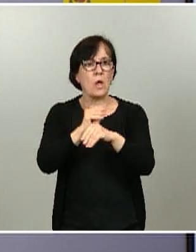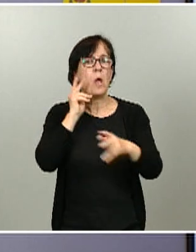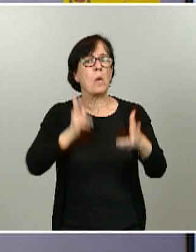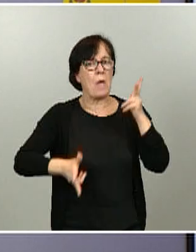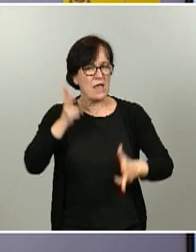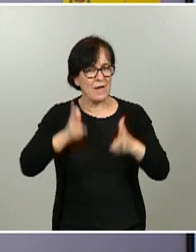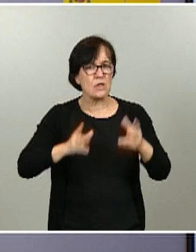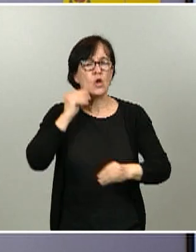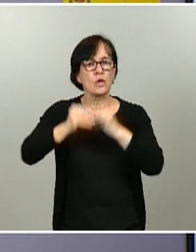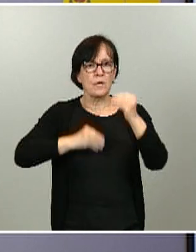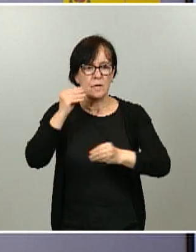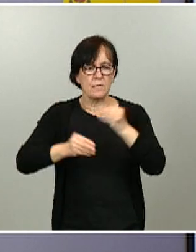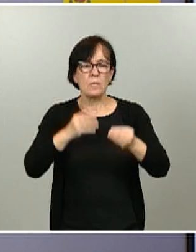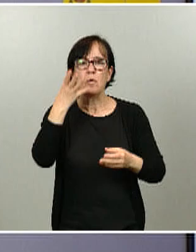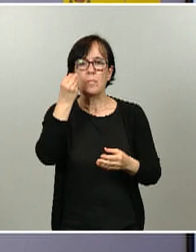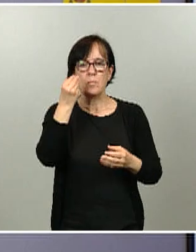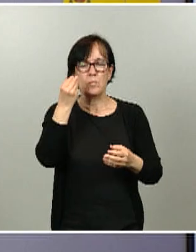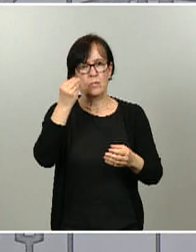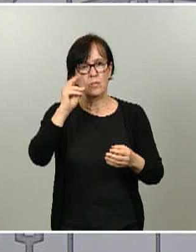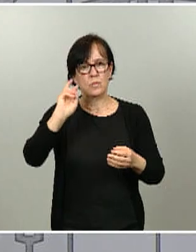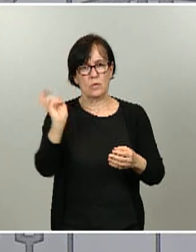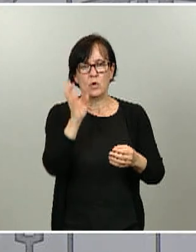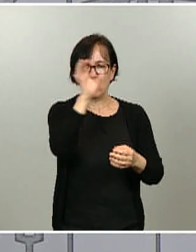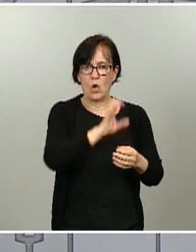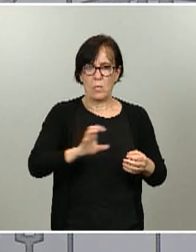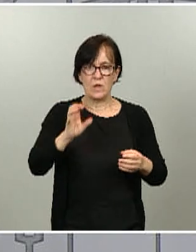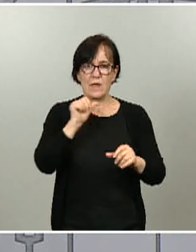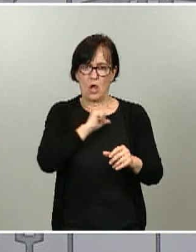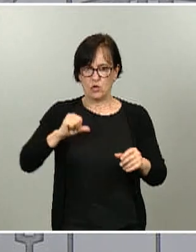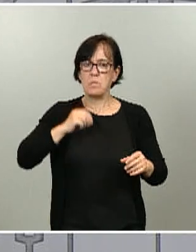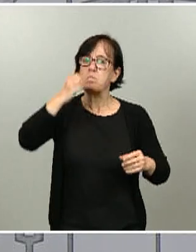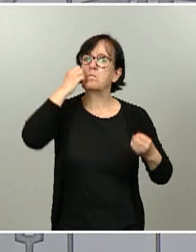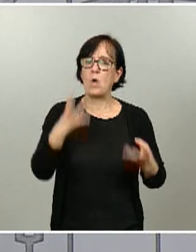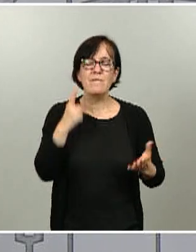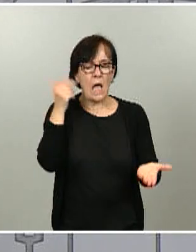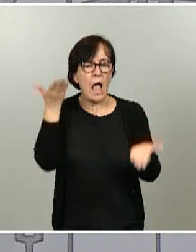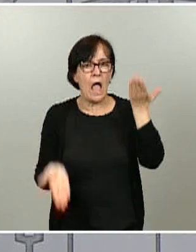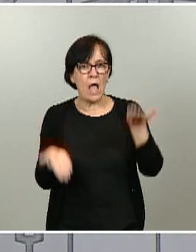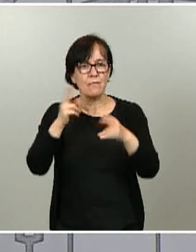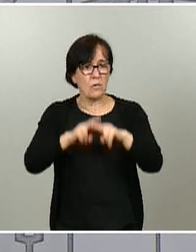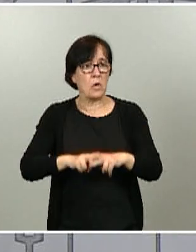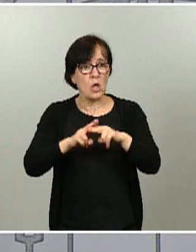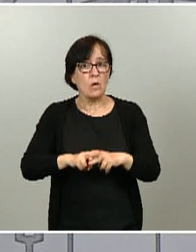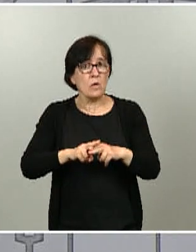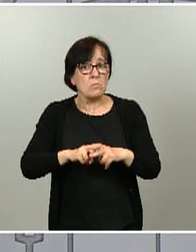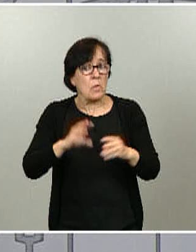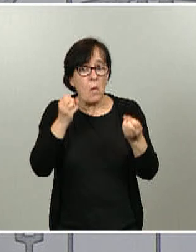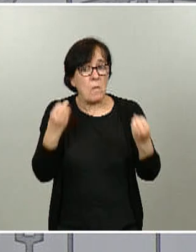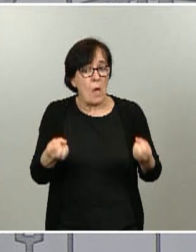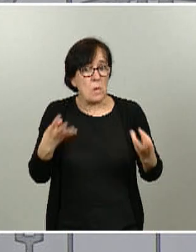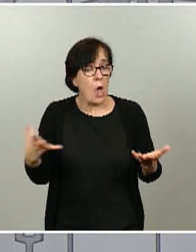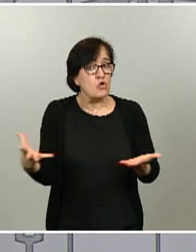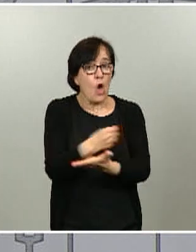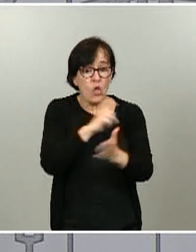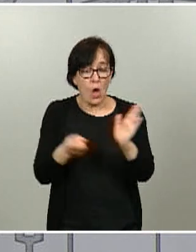como muchas otras comunidades autónomas muy bien, la evaluación será la que sea, pero si todo está bien, después de 2